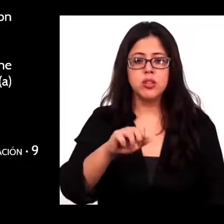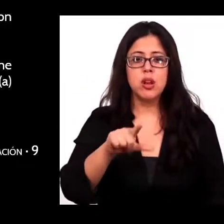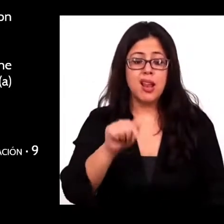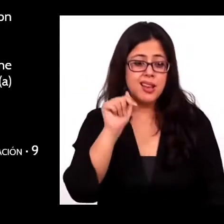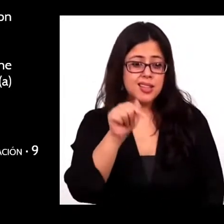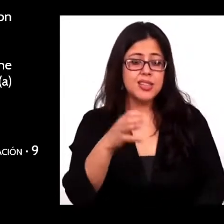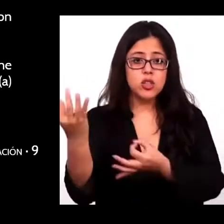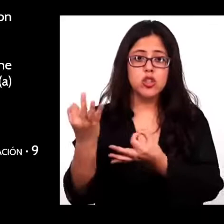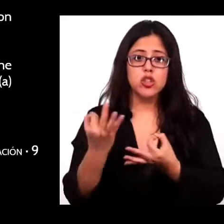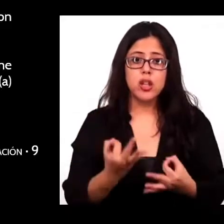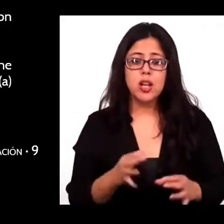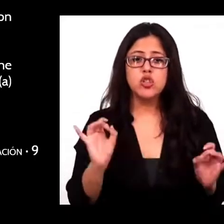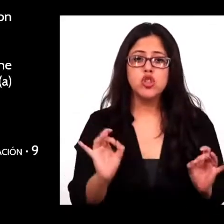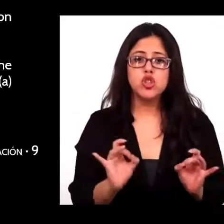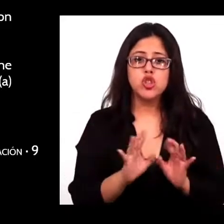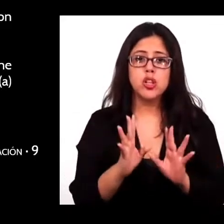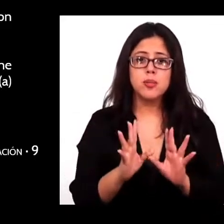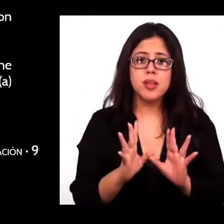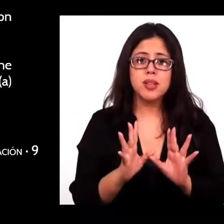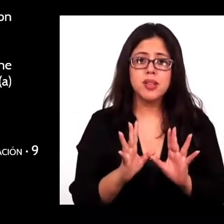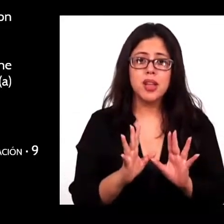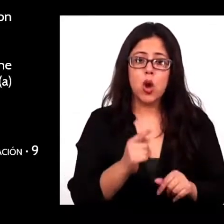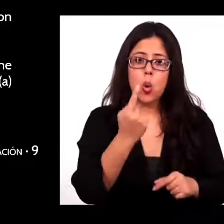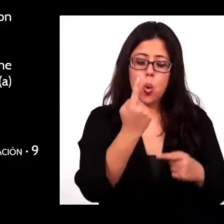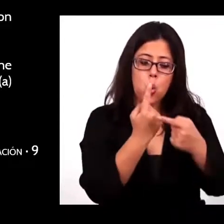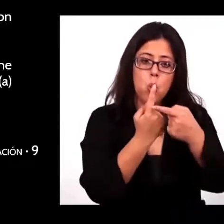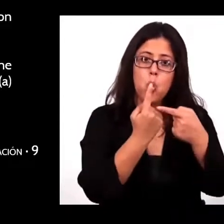total, solo una causa